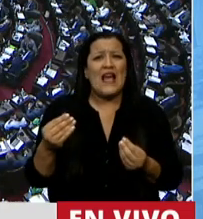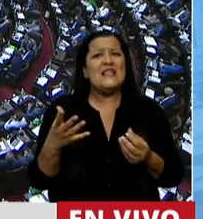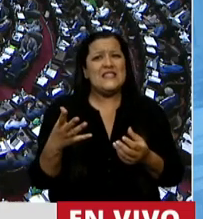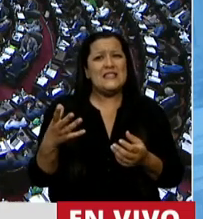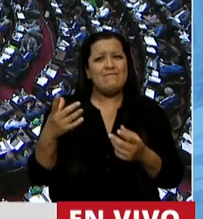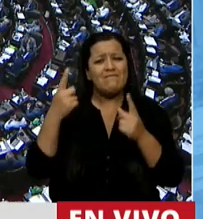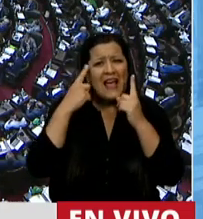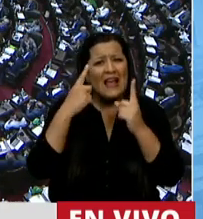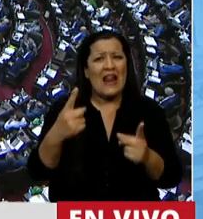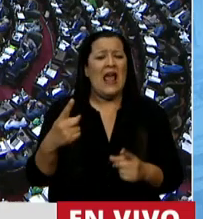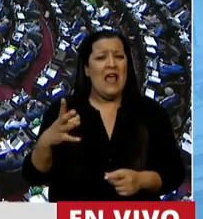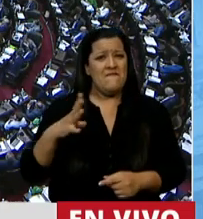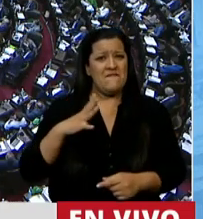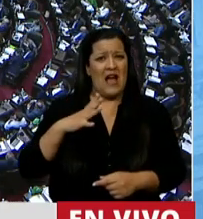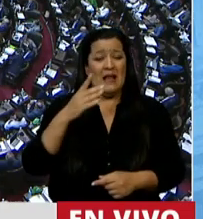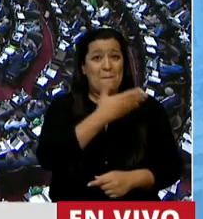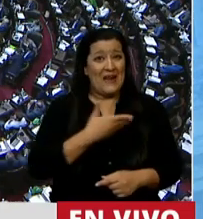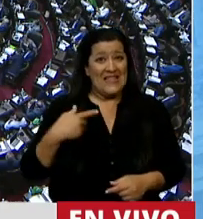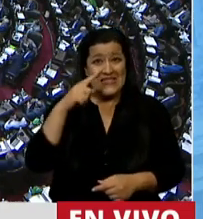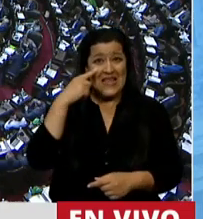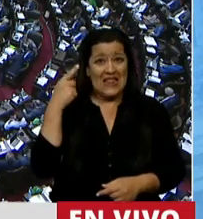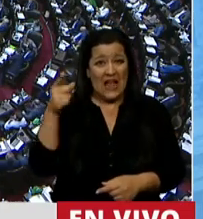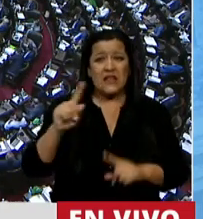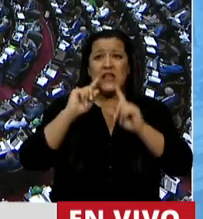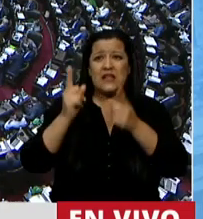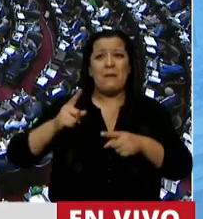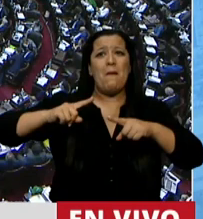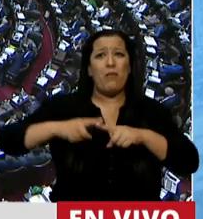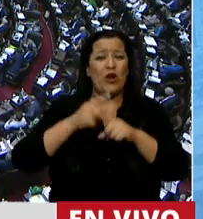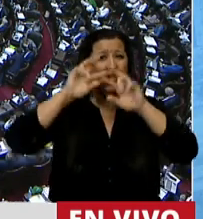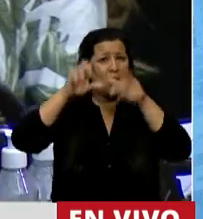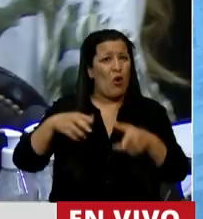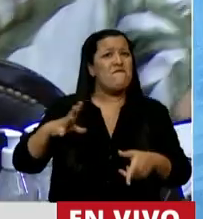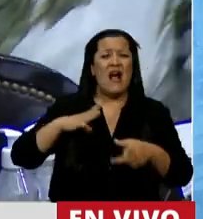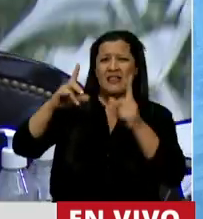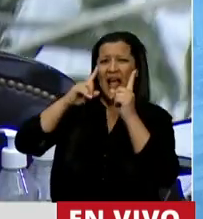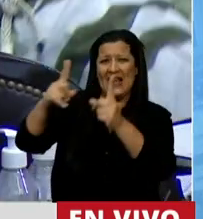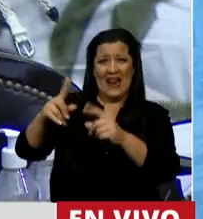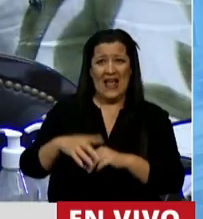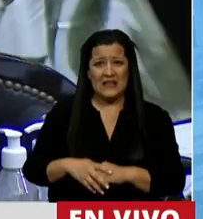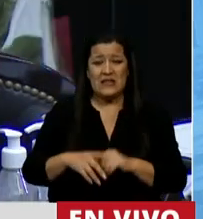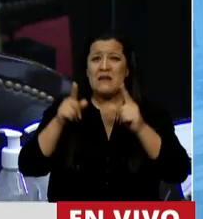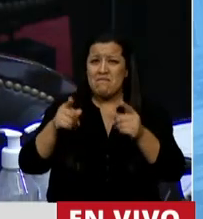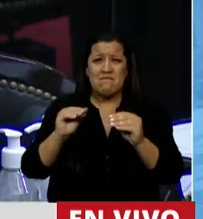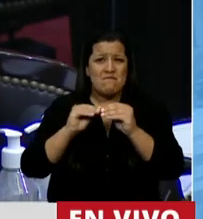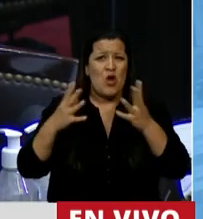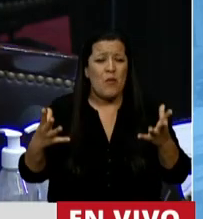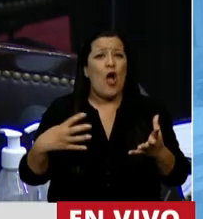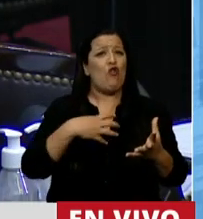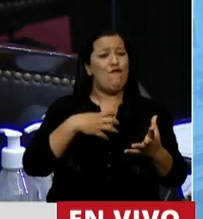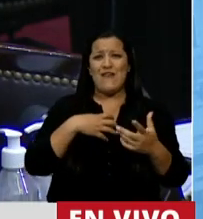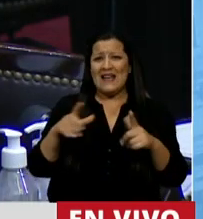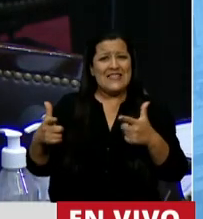credibilidad del presidente de la nación y de sus políticas públicas. Esa crisis de